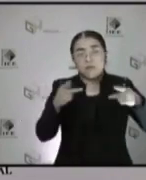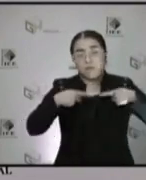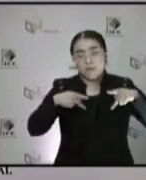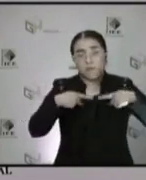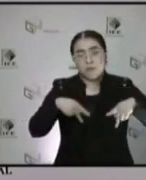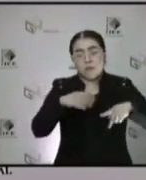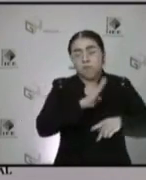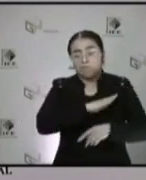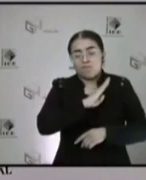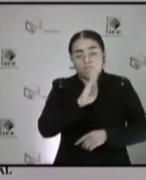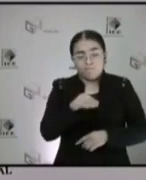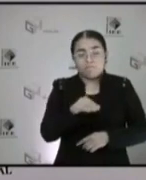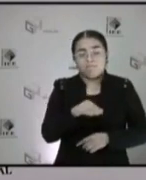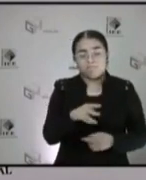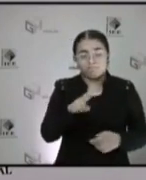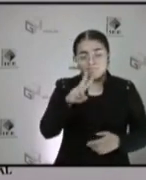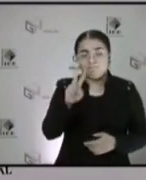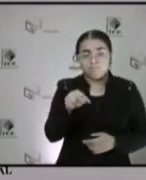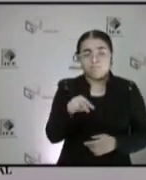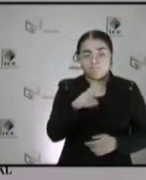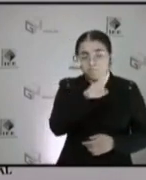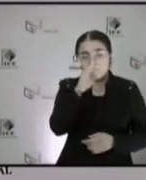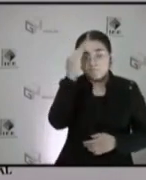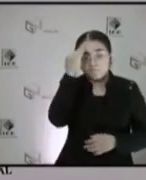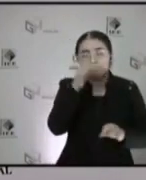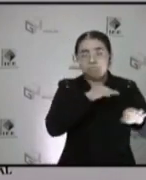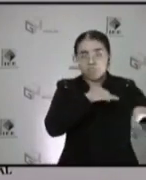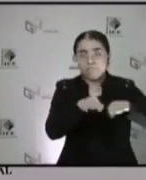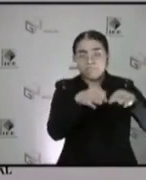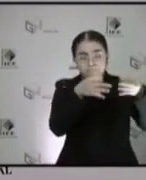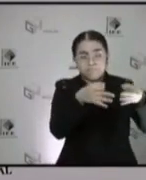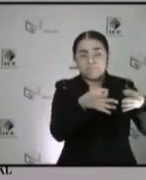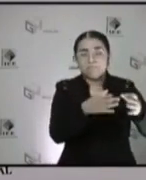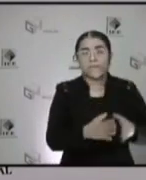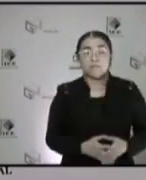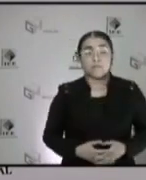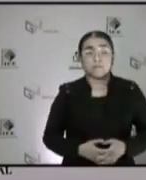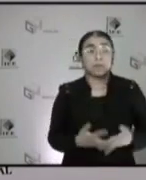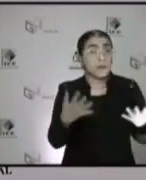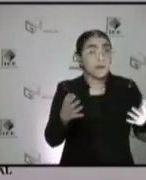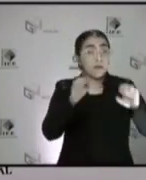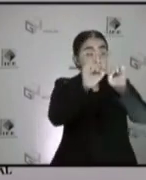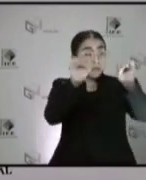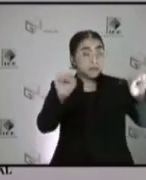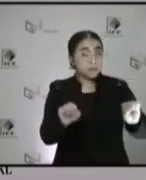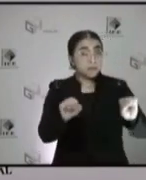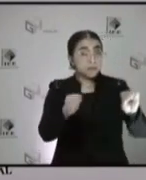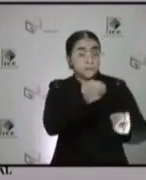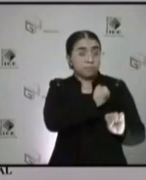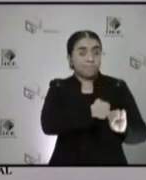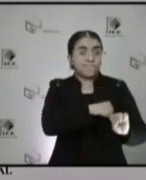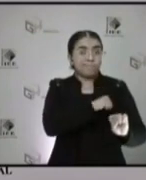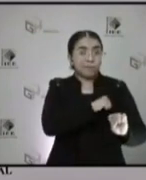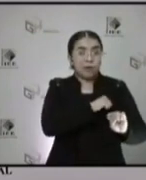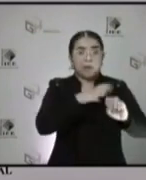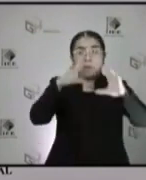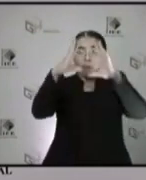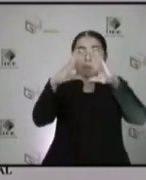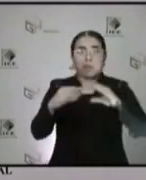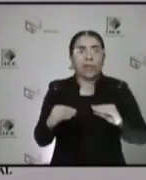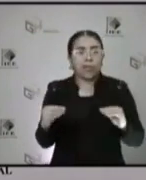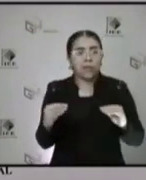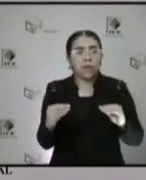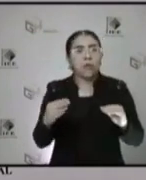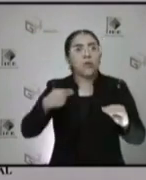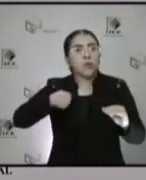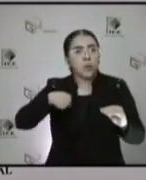supuesto, a muchos de ellos. El sistema de salud en el Estado está colapsado. Por eso llevaremos a cabo un reordenamiento